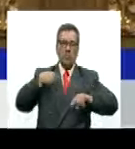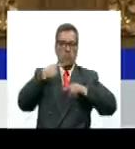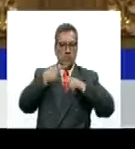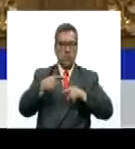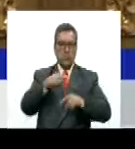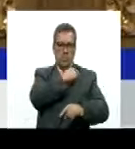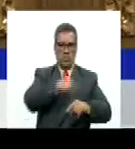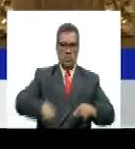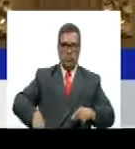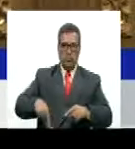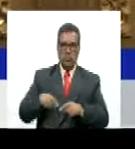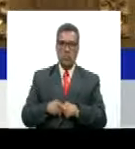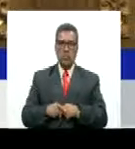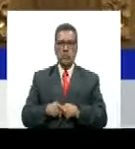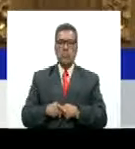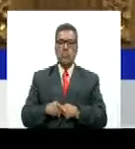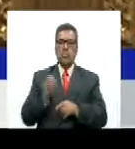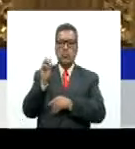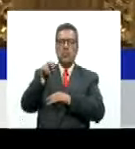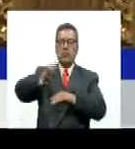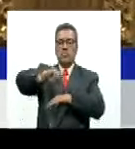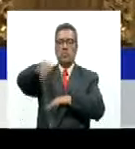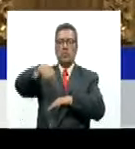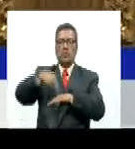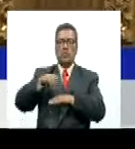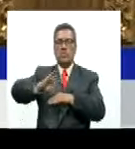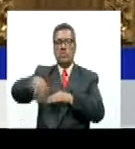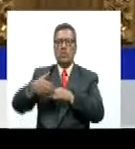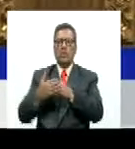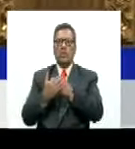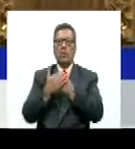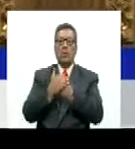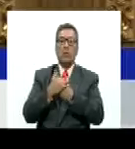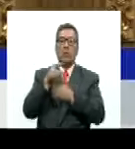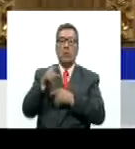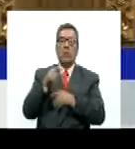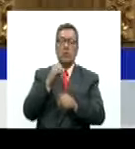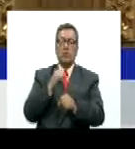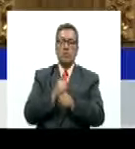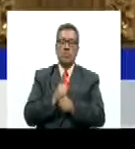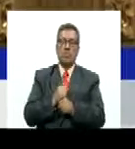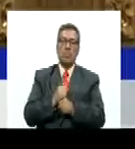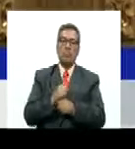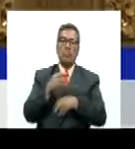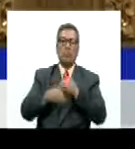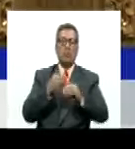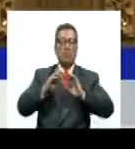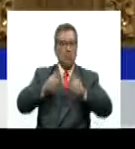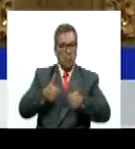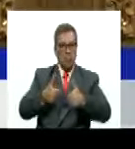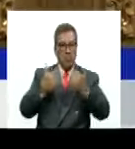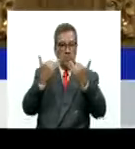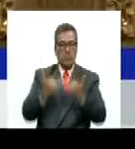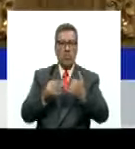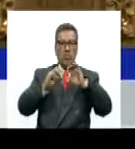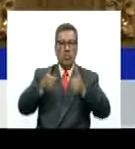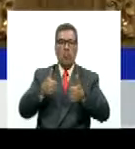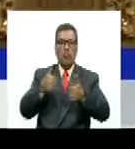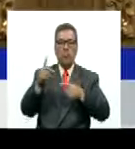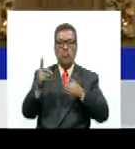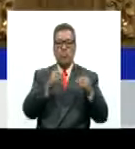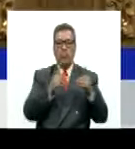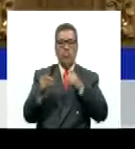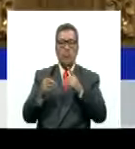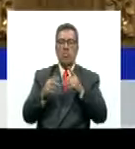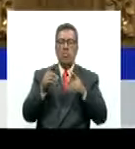del presidente de la Asamblea Nacional, en función de dar comienzo y dar inicio a